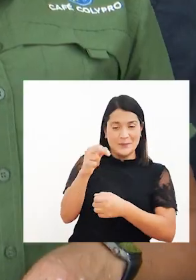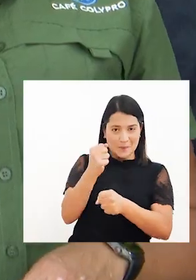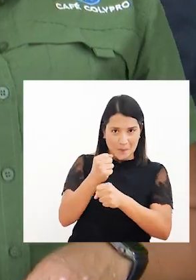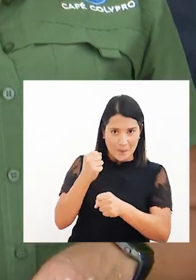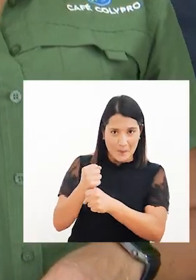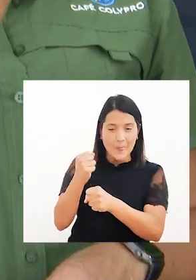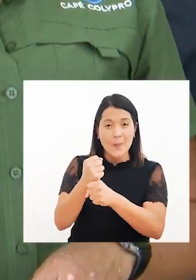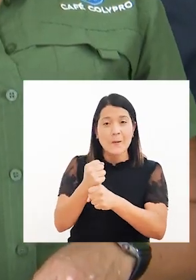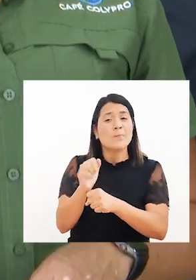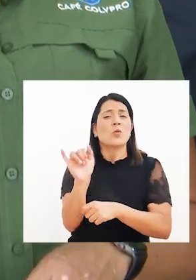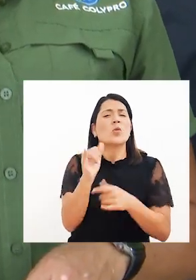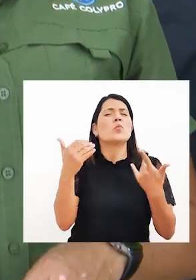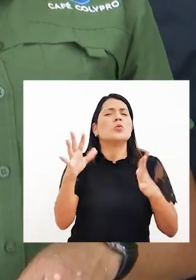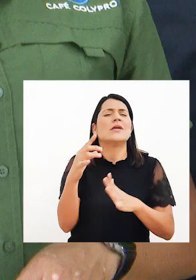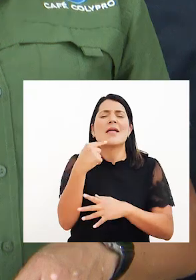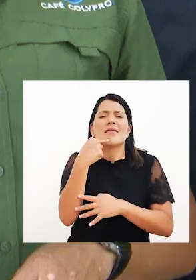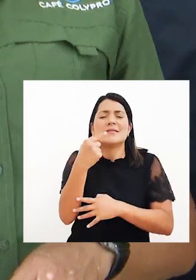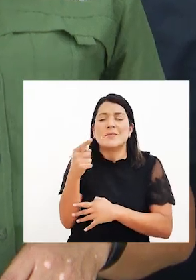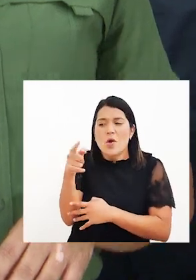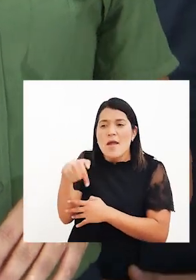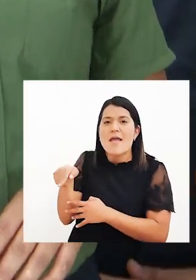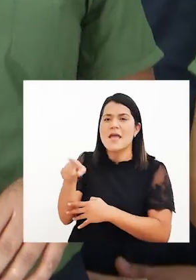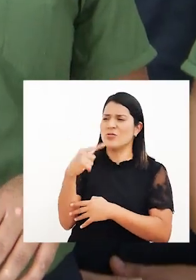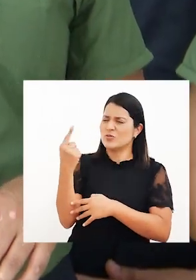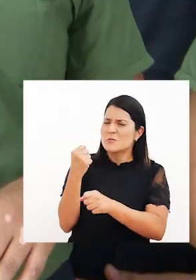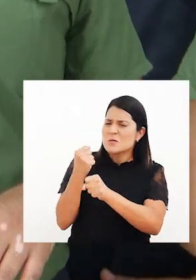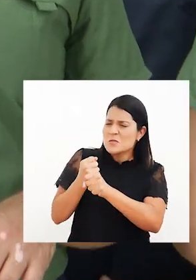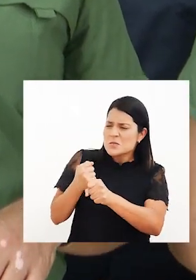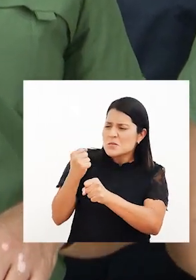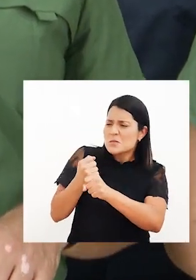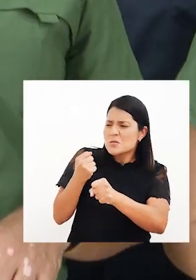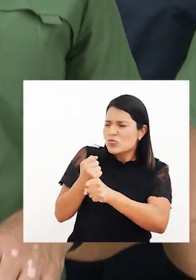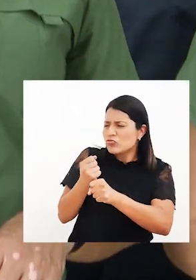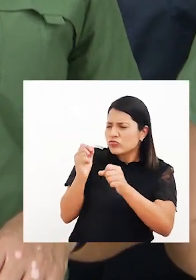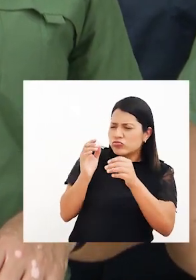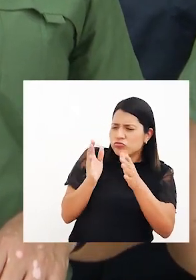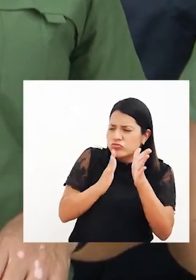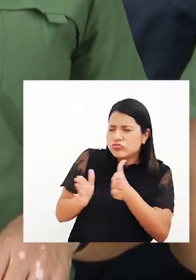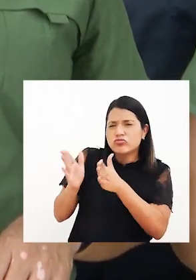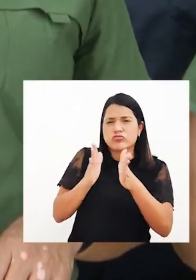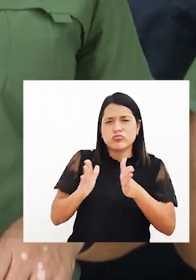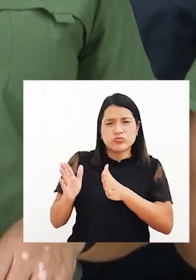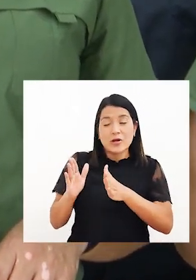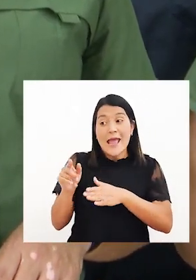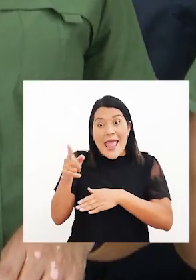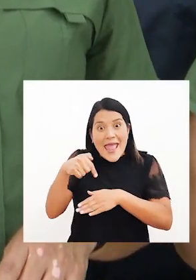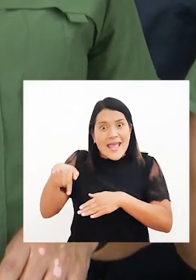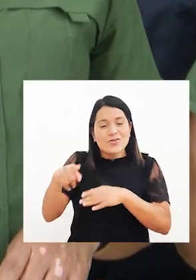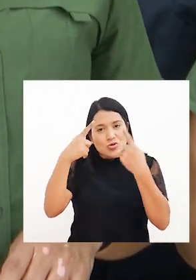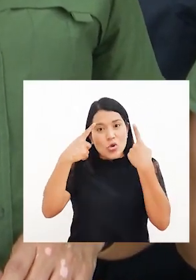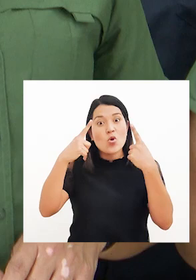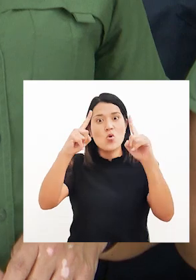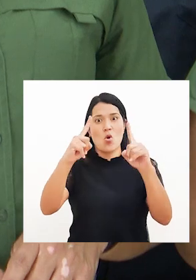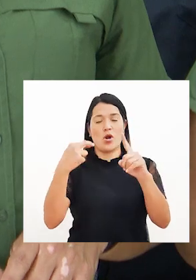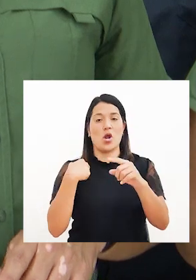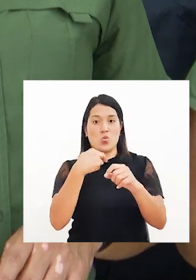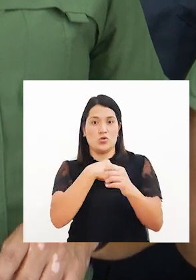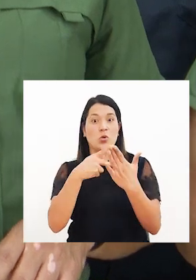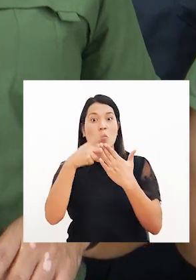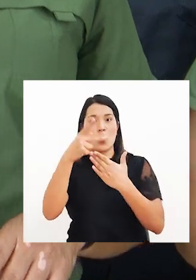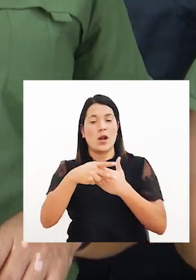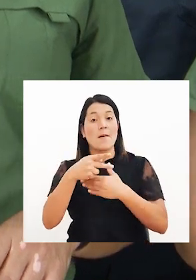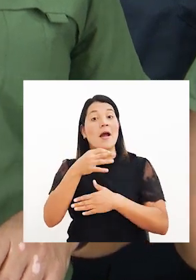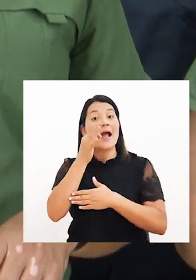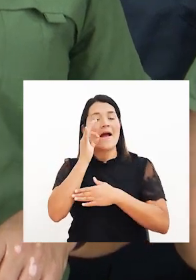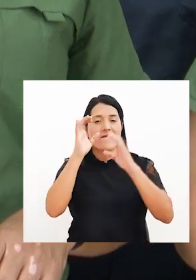trabajo que, como decimos, están detrás de bambalinas y que han hecho posible este esfuerzo llamado Café Colipro. Así que nos